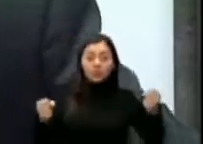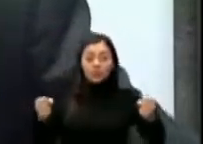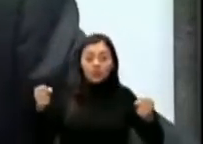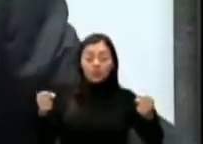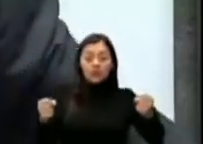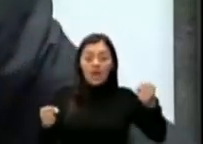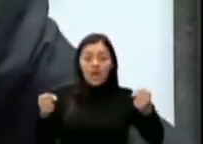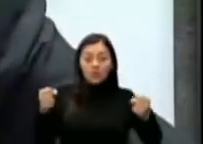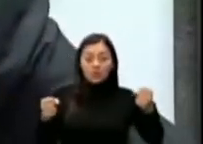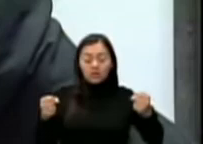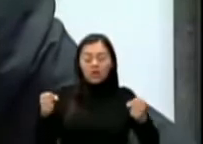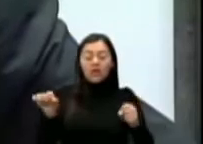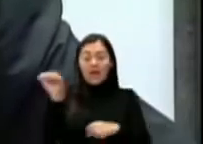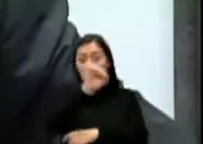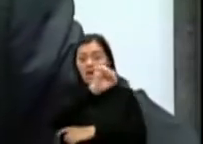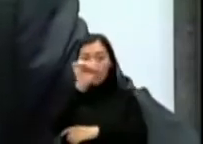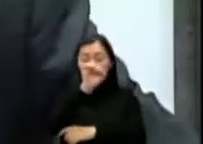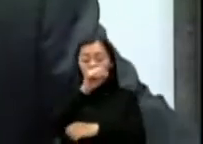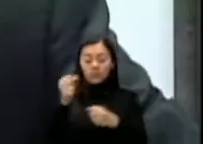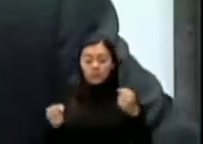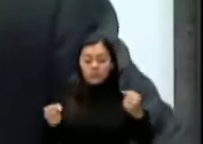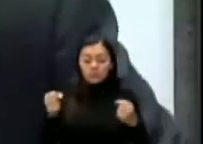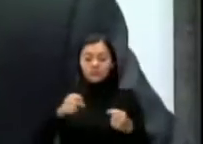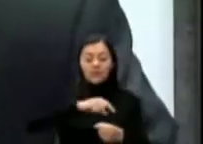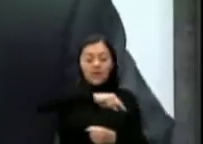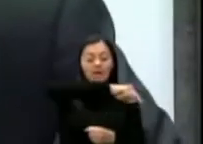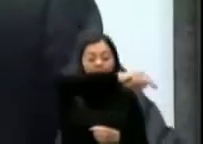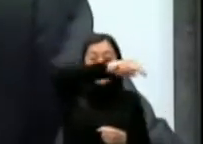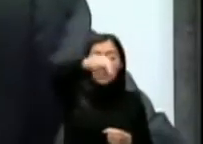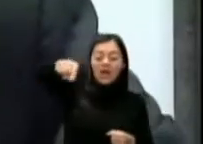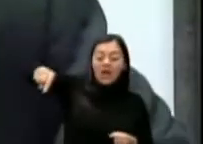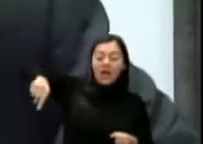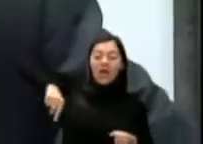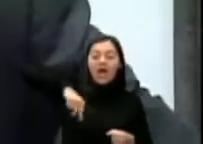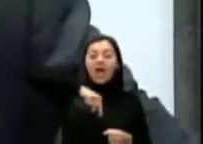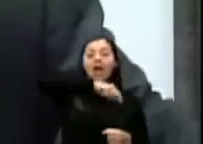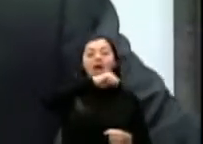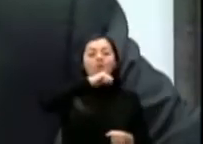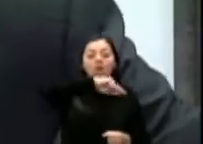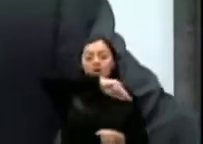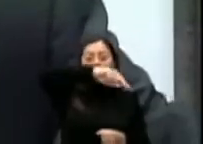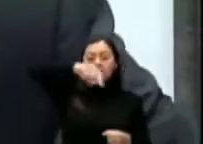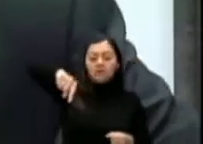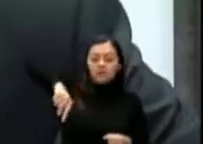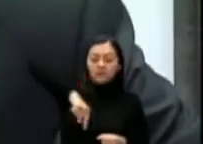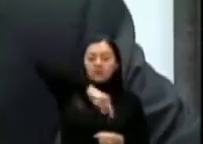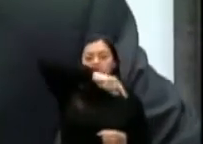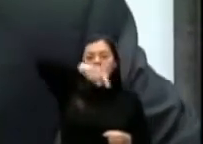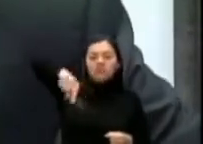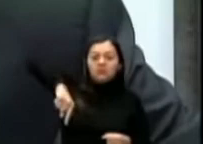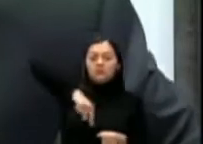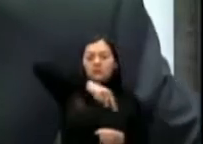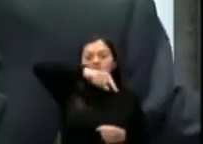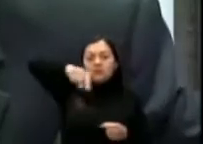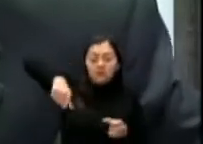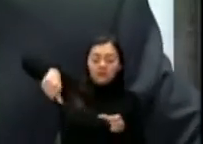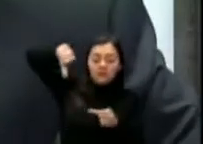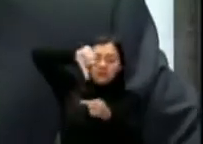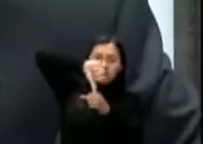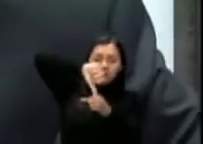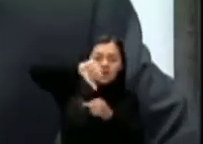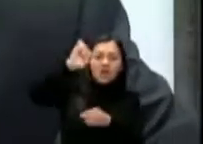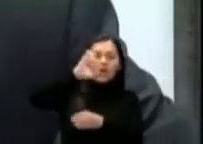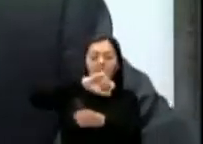es que le pone agua todos los días le pone agua alrededor del carro porque el agua está circulando dentro del sistema de su motor se enfría vuelve a